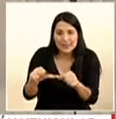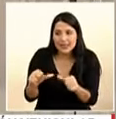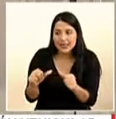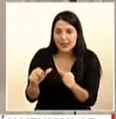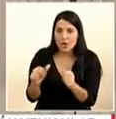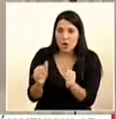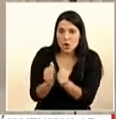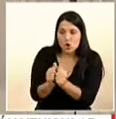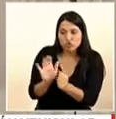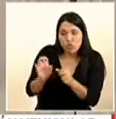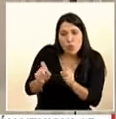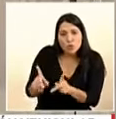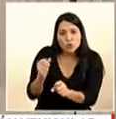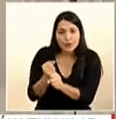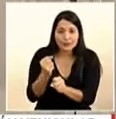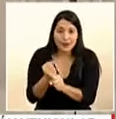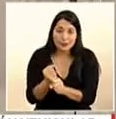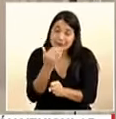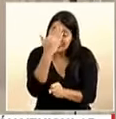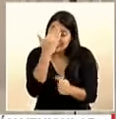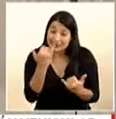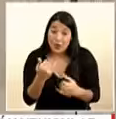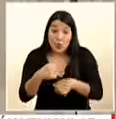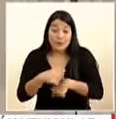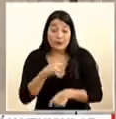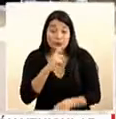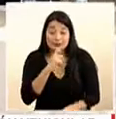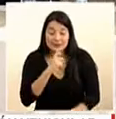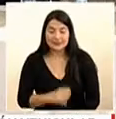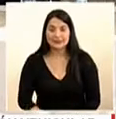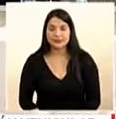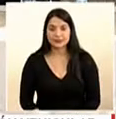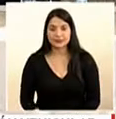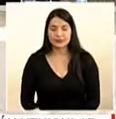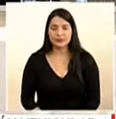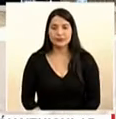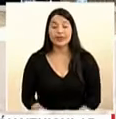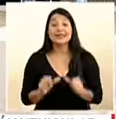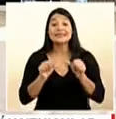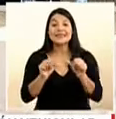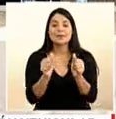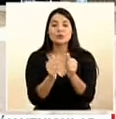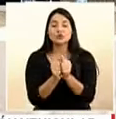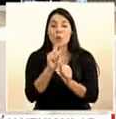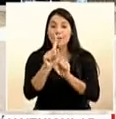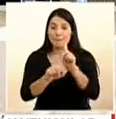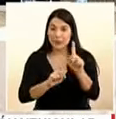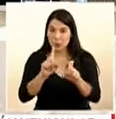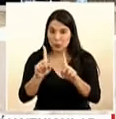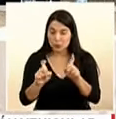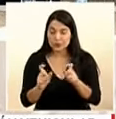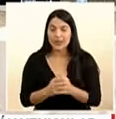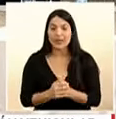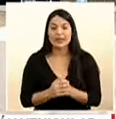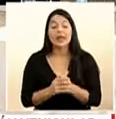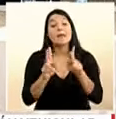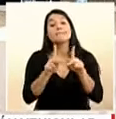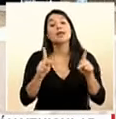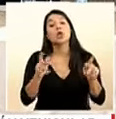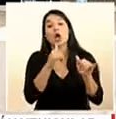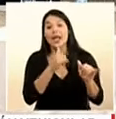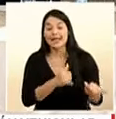todo el país es un periodo complejo continuamos con las consultas de diario extra